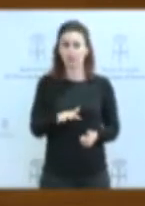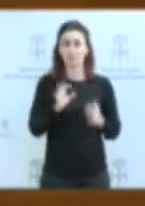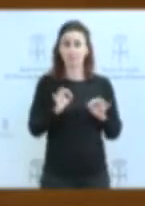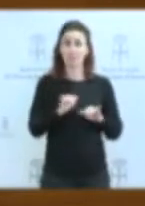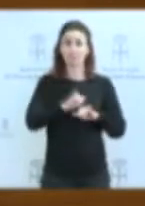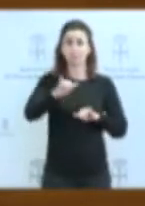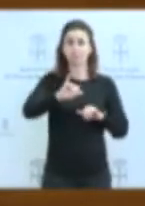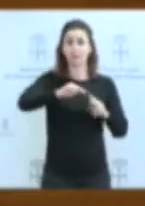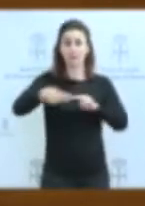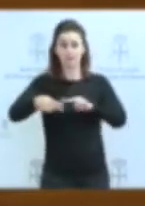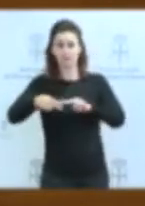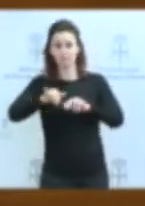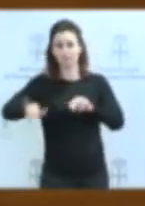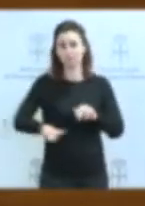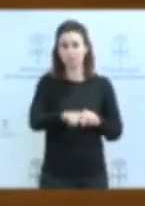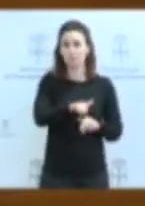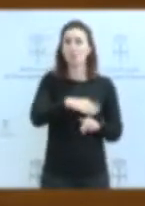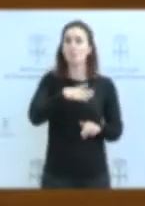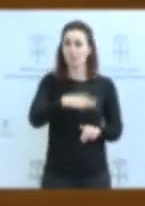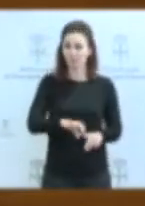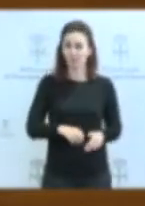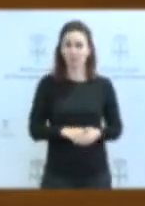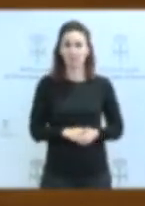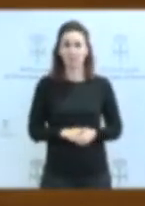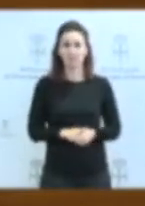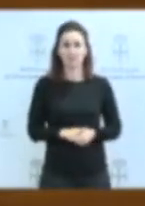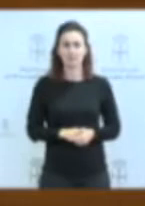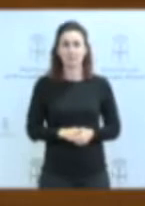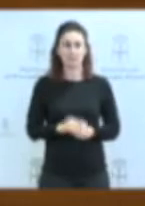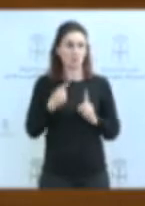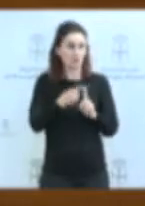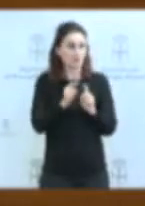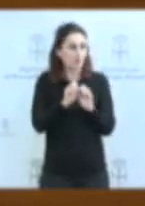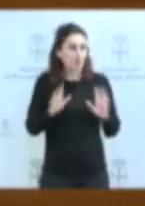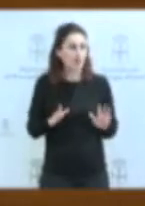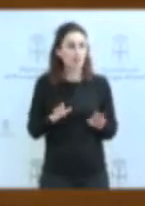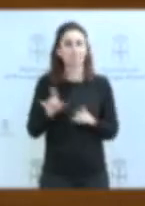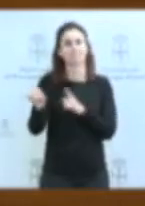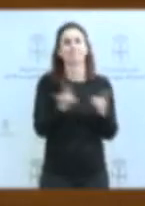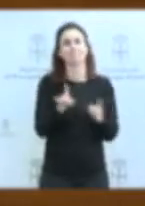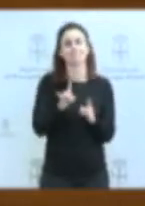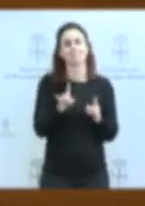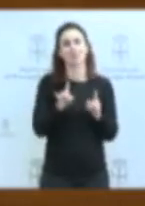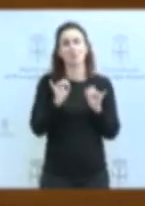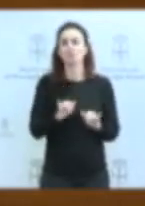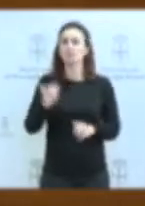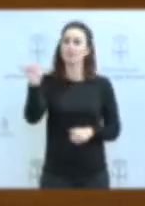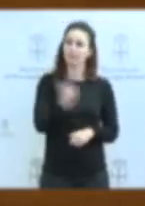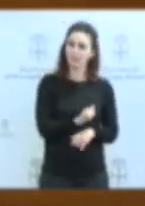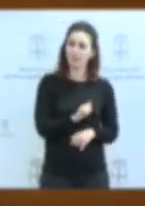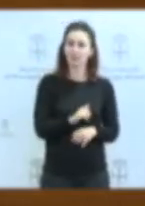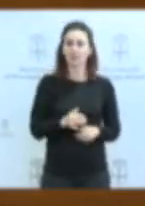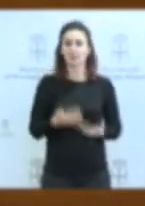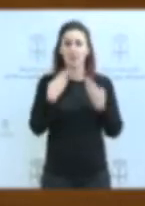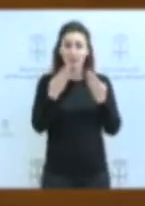nuestra región. Parece que el objetivo es claro, atraer a turistas a Asturias a través de unas rutas que ustedes apoyan a través de